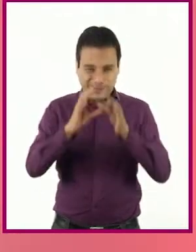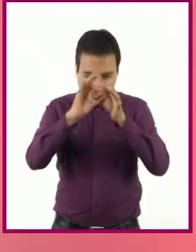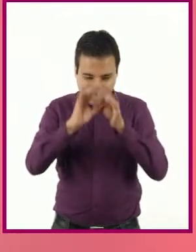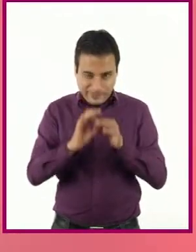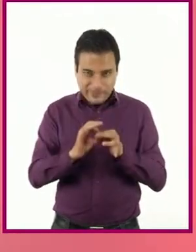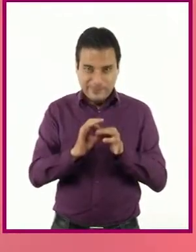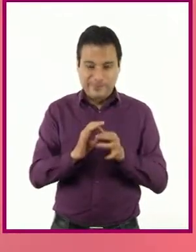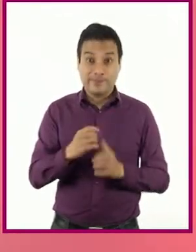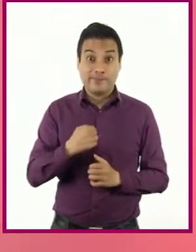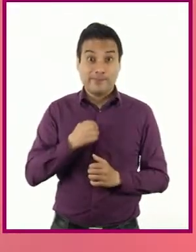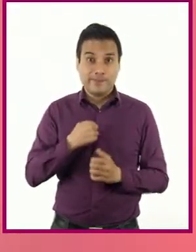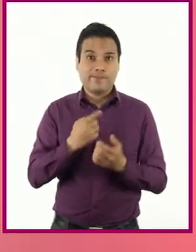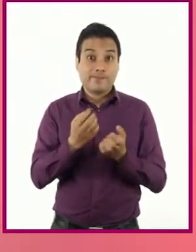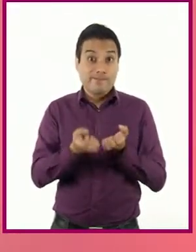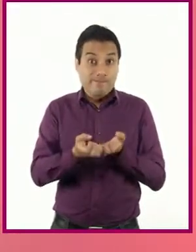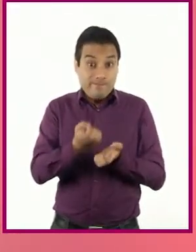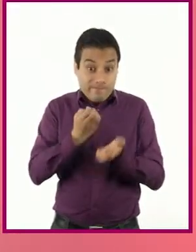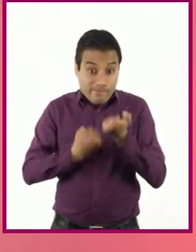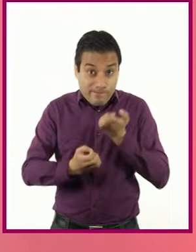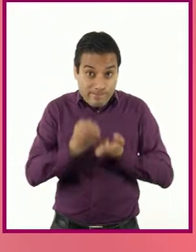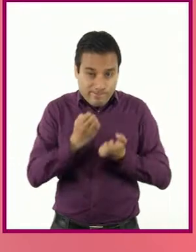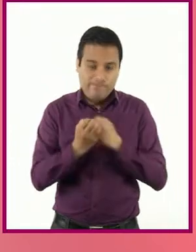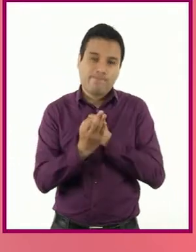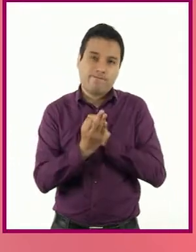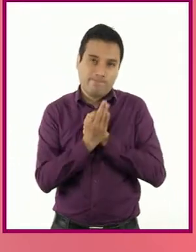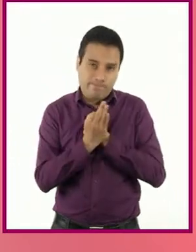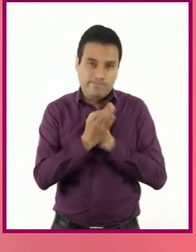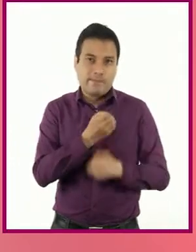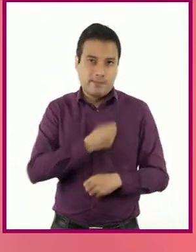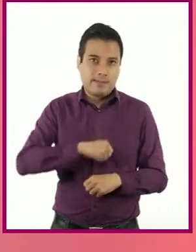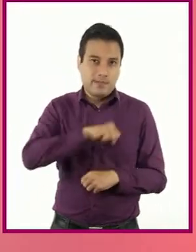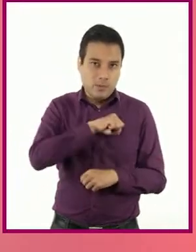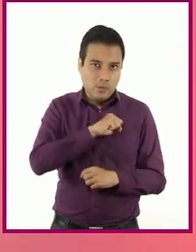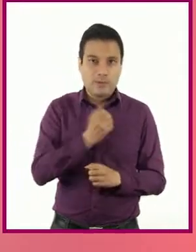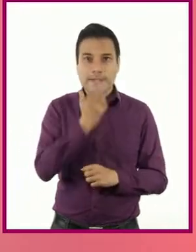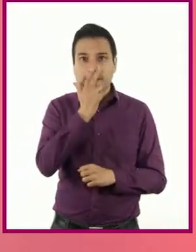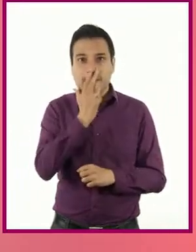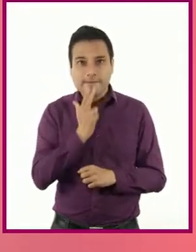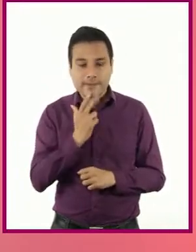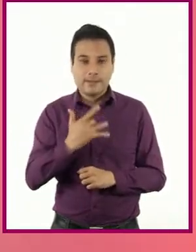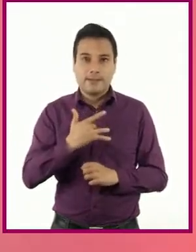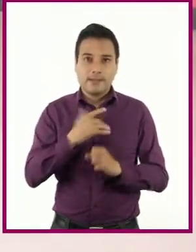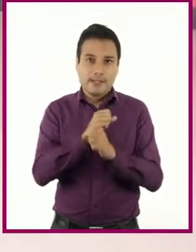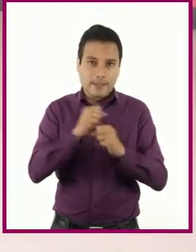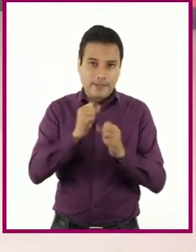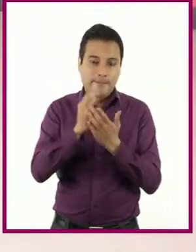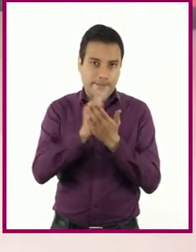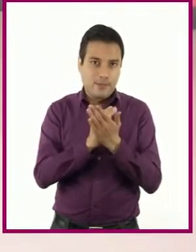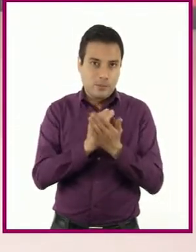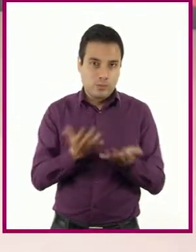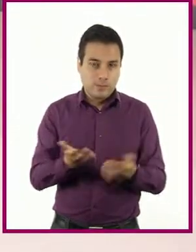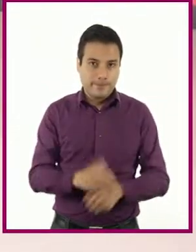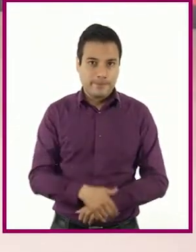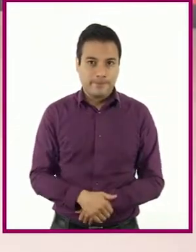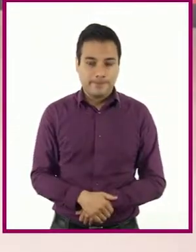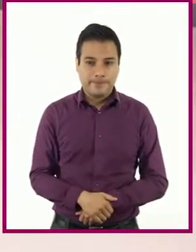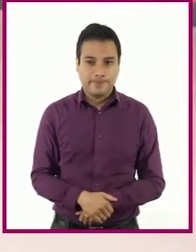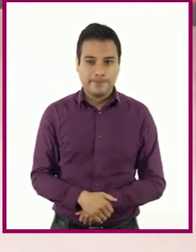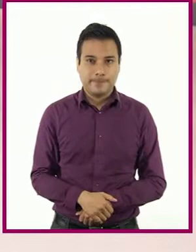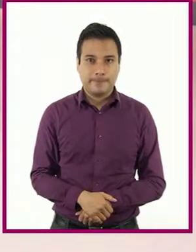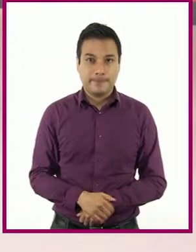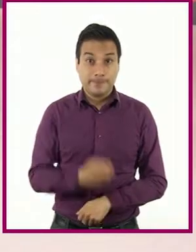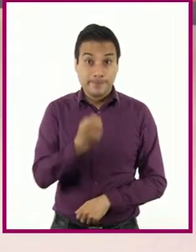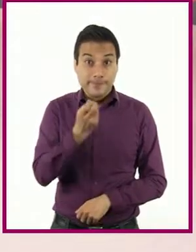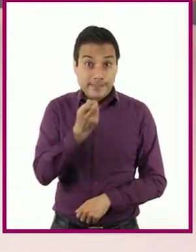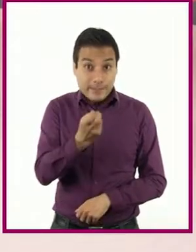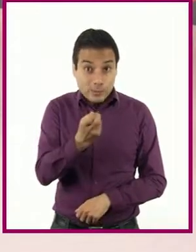física, reduces el riesgo de enfermedades cardíacas, diabetes y aumentas el buen funcionamiento de tu cuerpo. A esta actividad